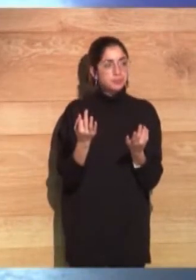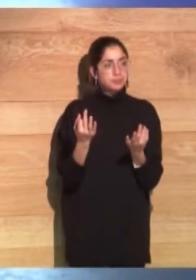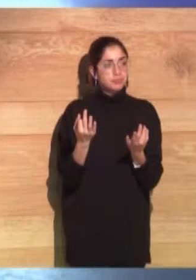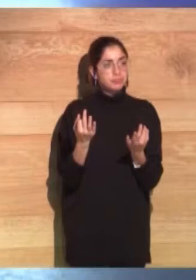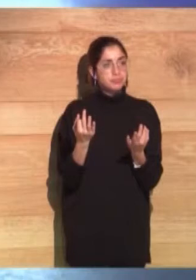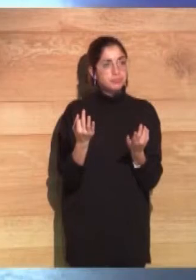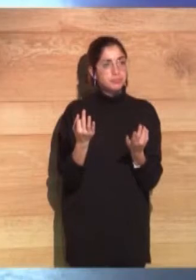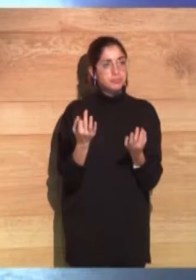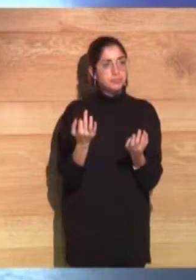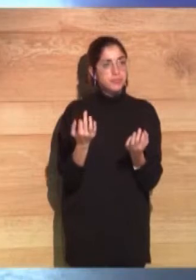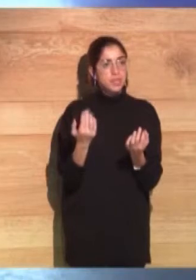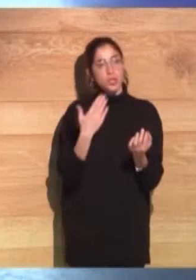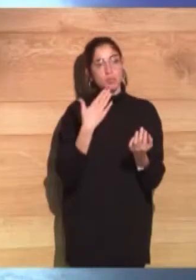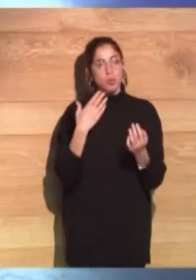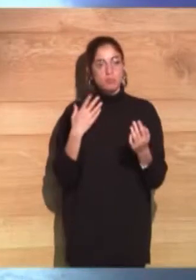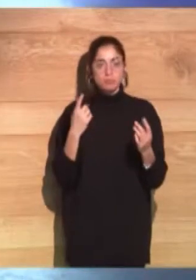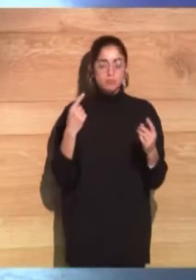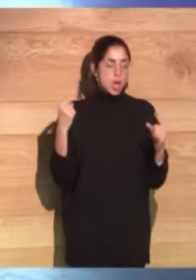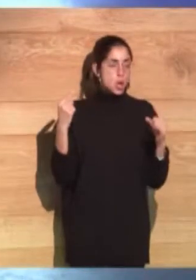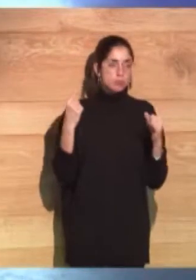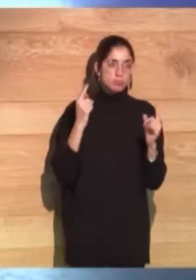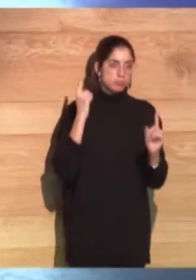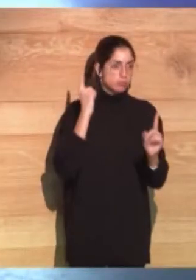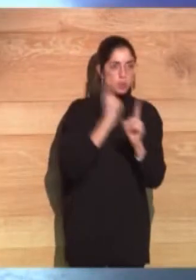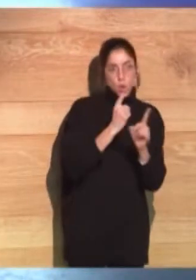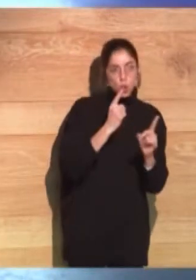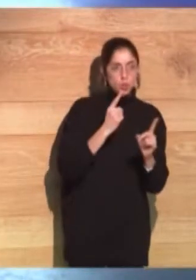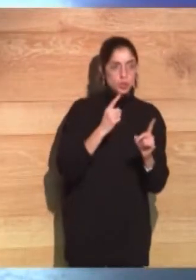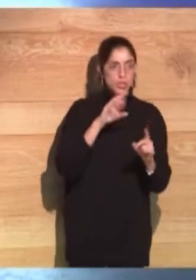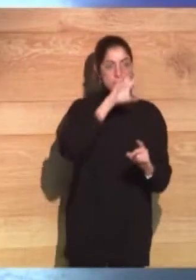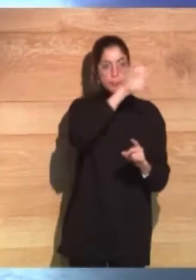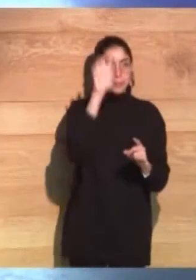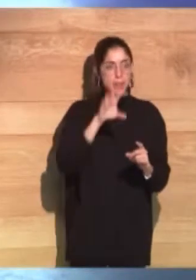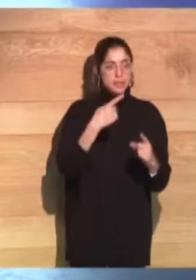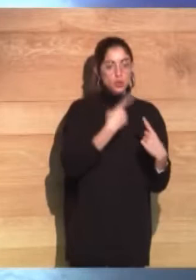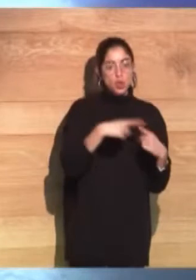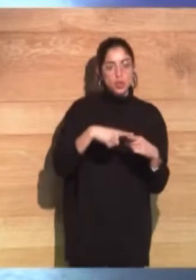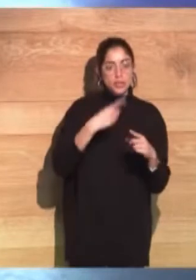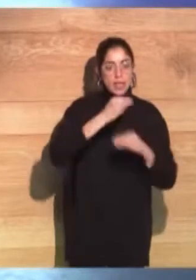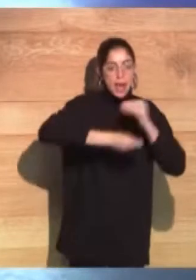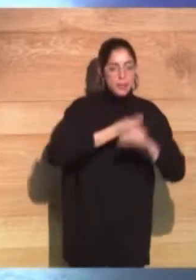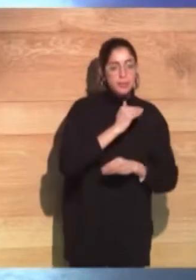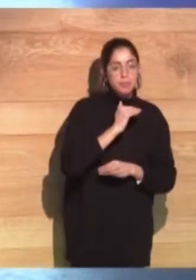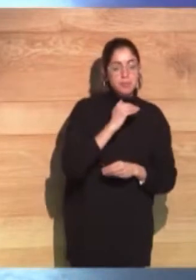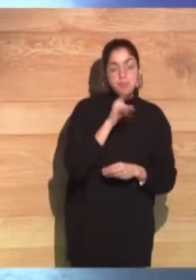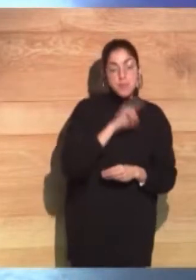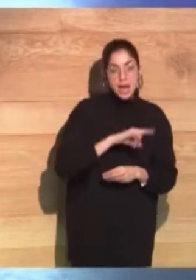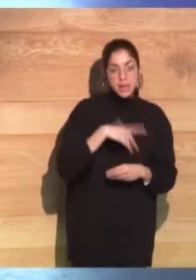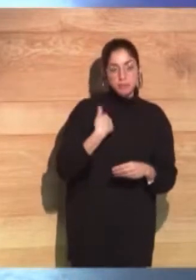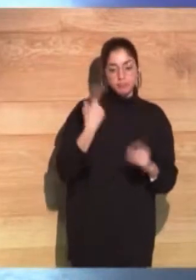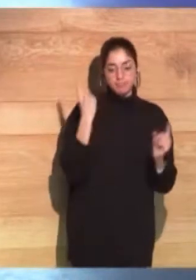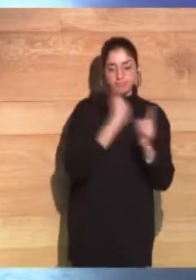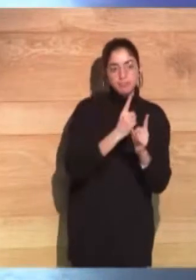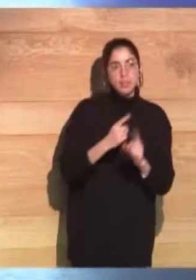su oposición a lo que no se estaba haciendo bien en el país. Y muchas otras mujeres, Winnie